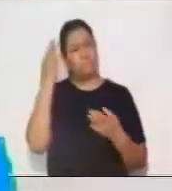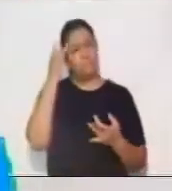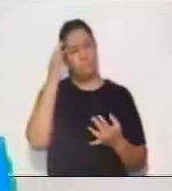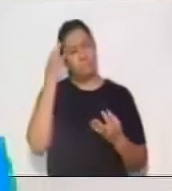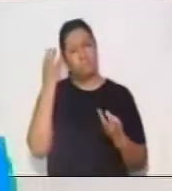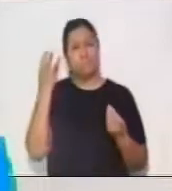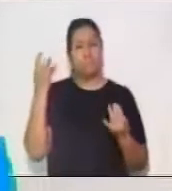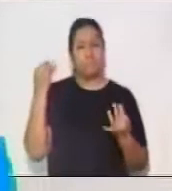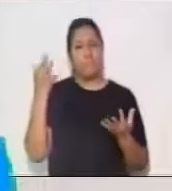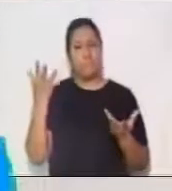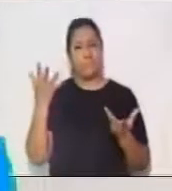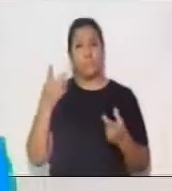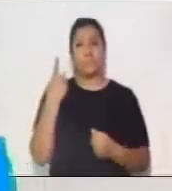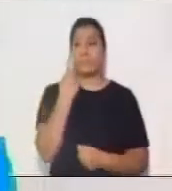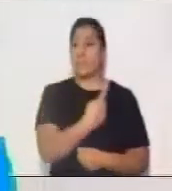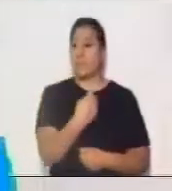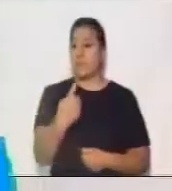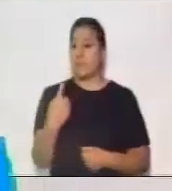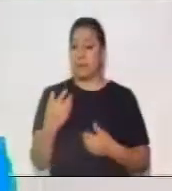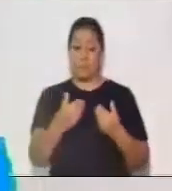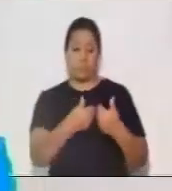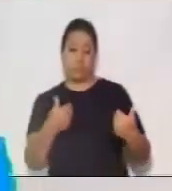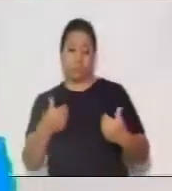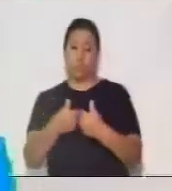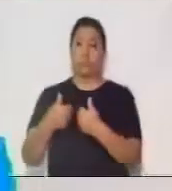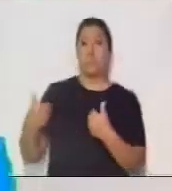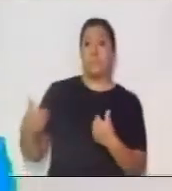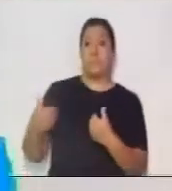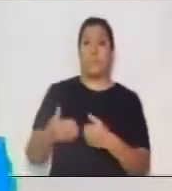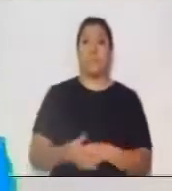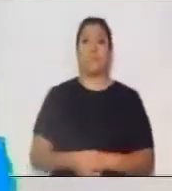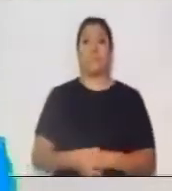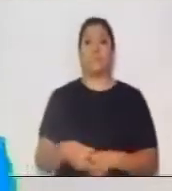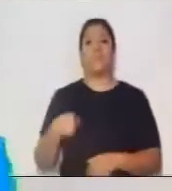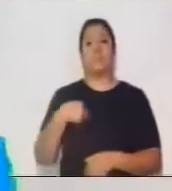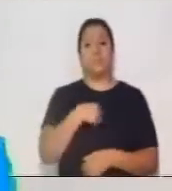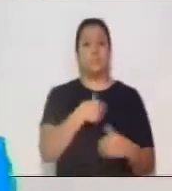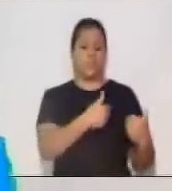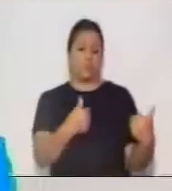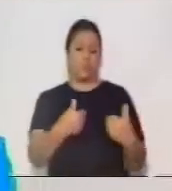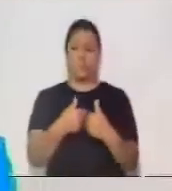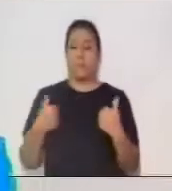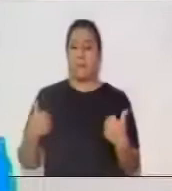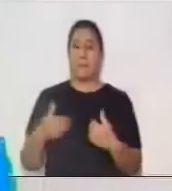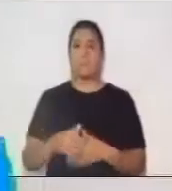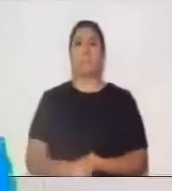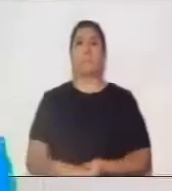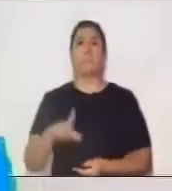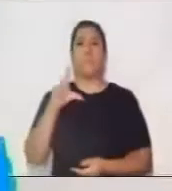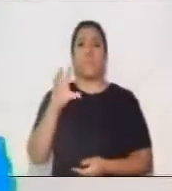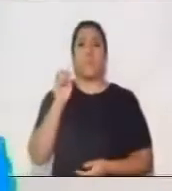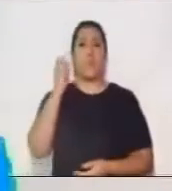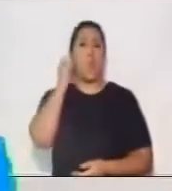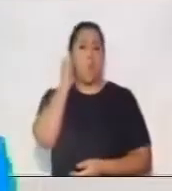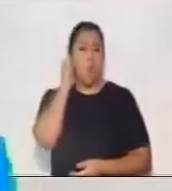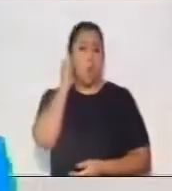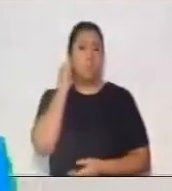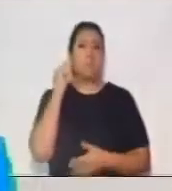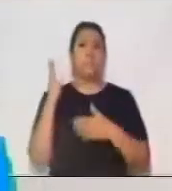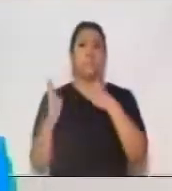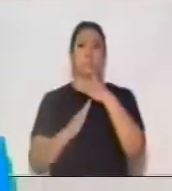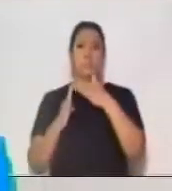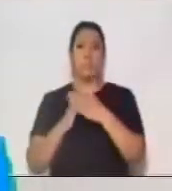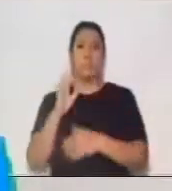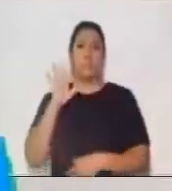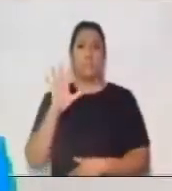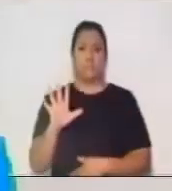de la película? Miren la tapa. ¡Concedido! Todo puede hacerse realidad con el increíble sueldazo millonario de Pepsi. Gana hasta